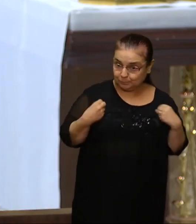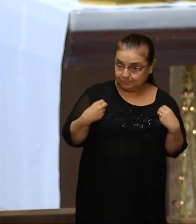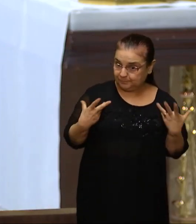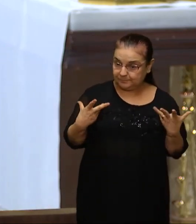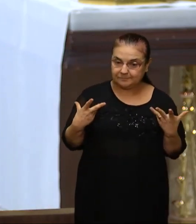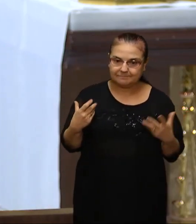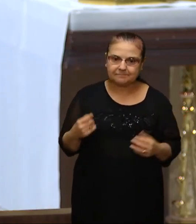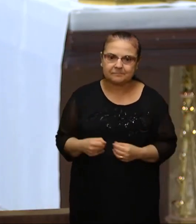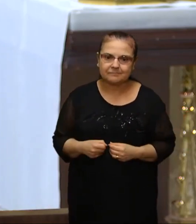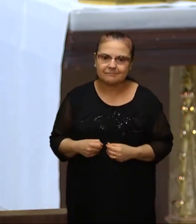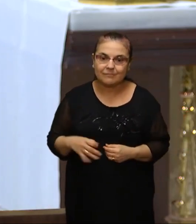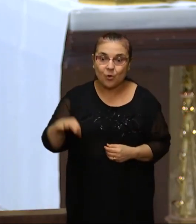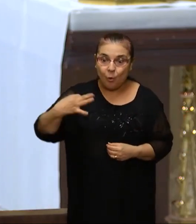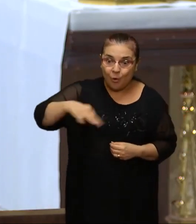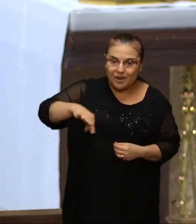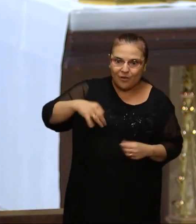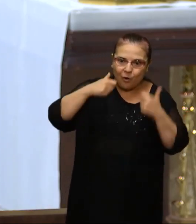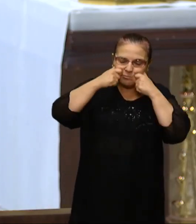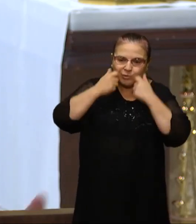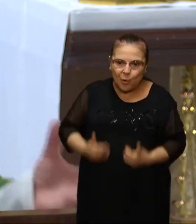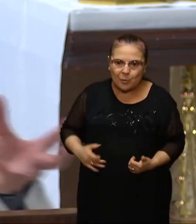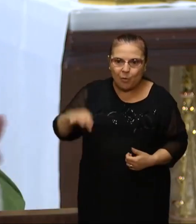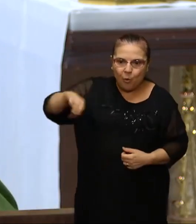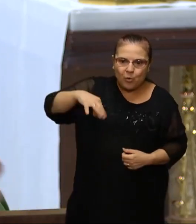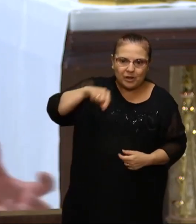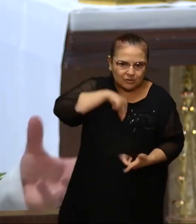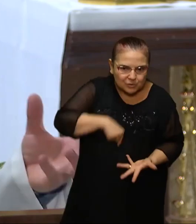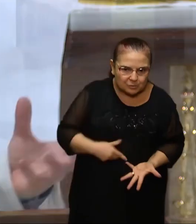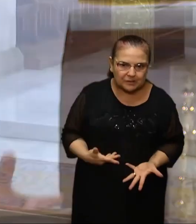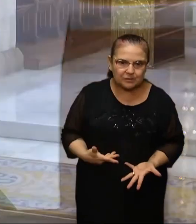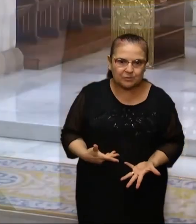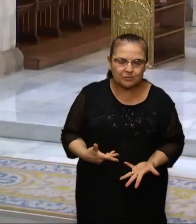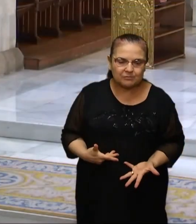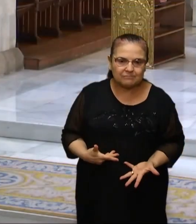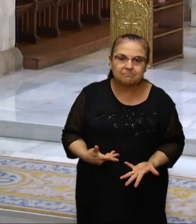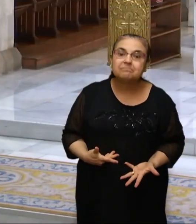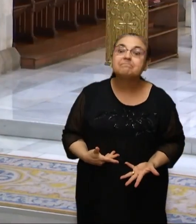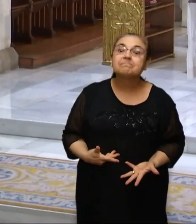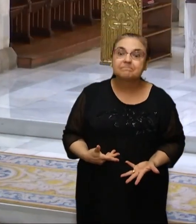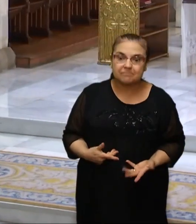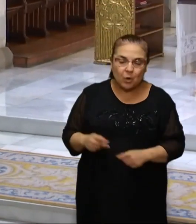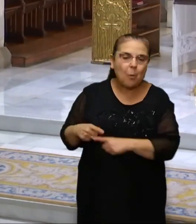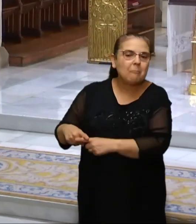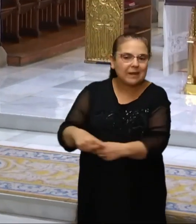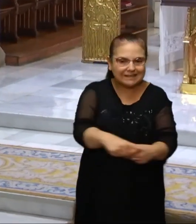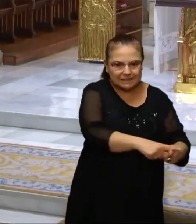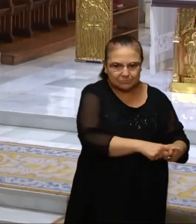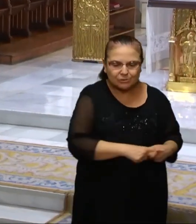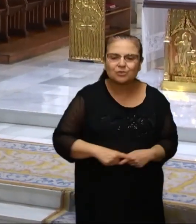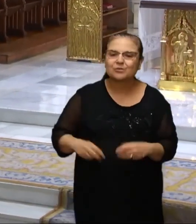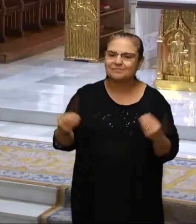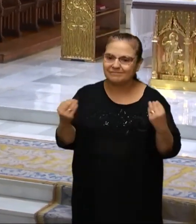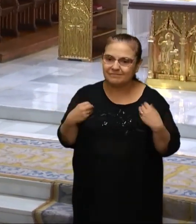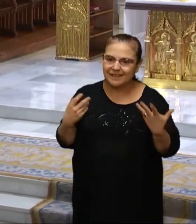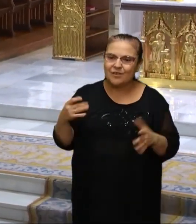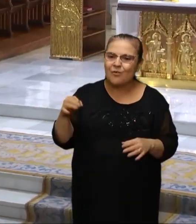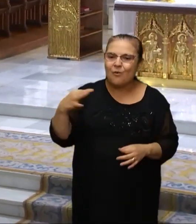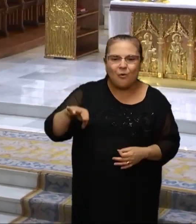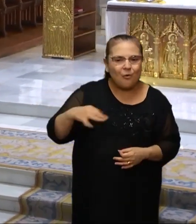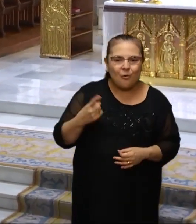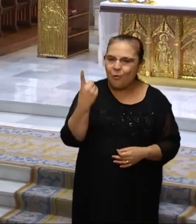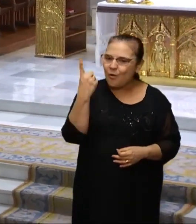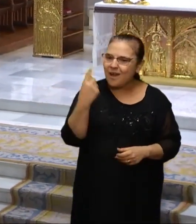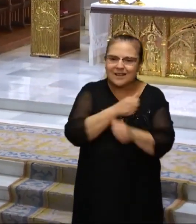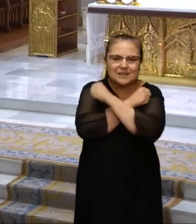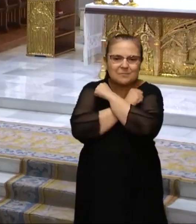vivimos un solo cuerpo un solo espíritu eso es lo que compartimos en la iglesia en la vida como una sola en la